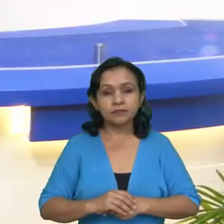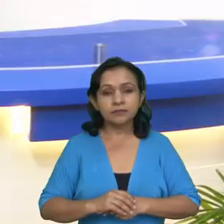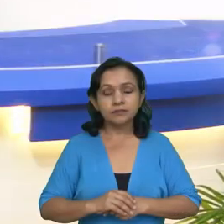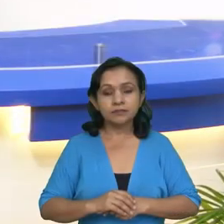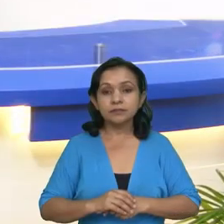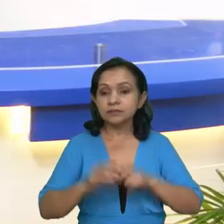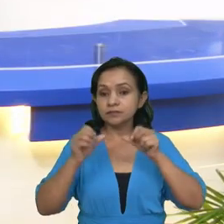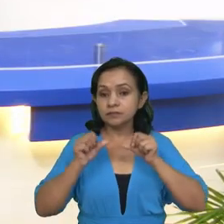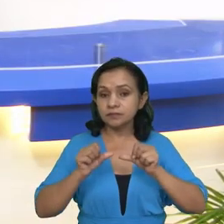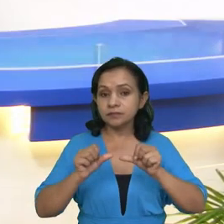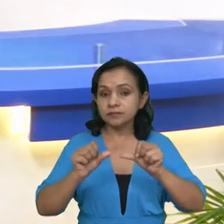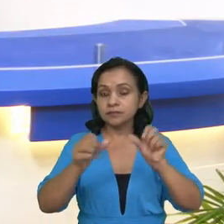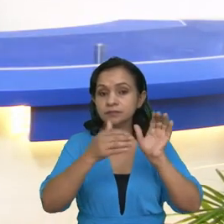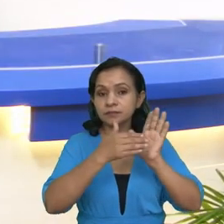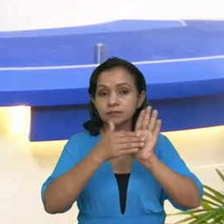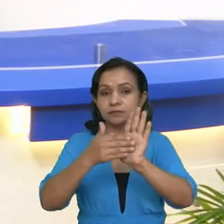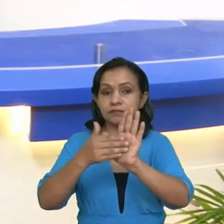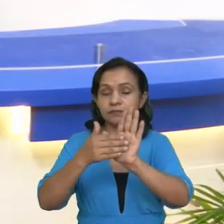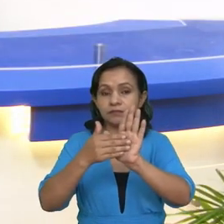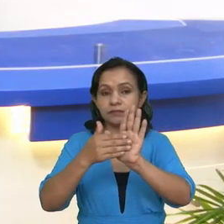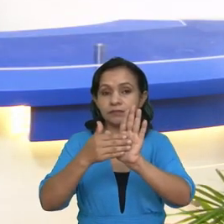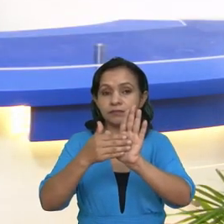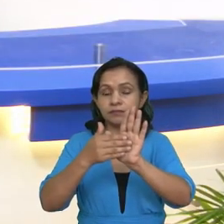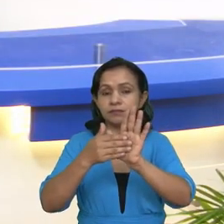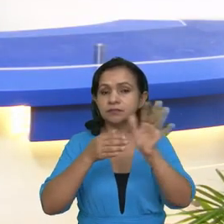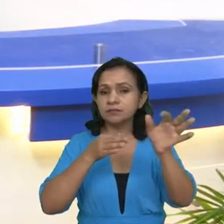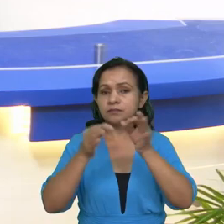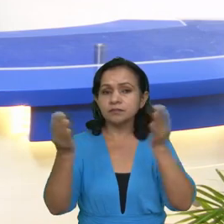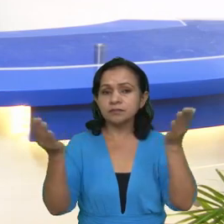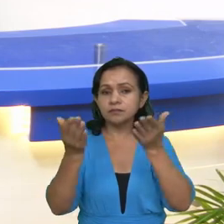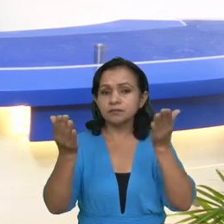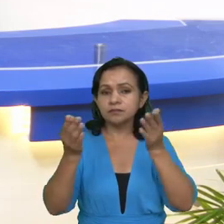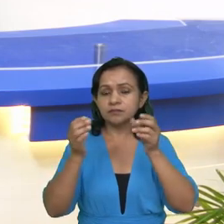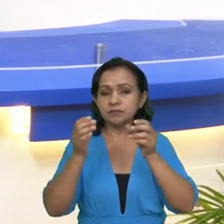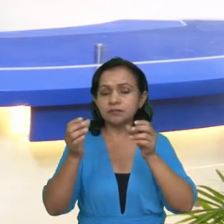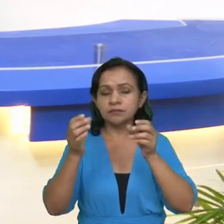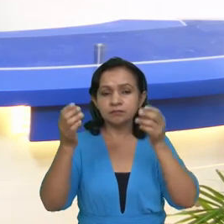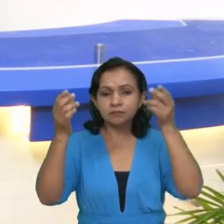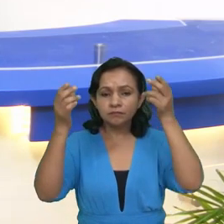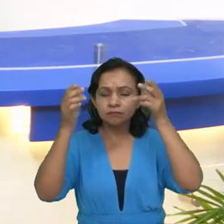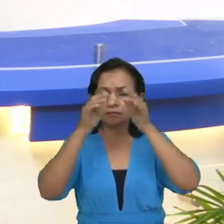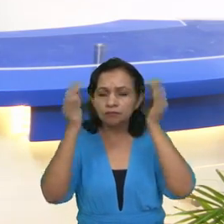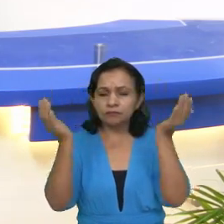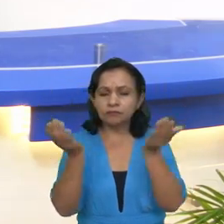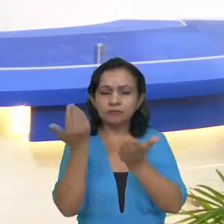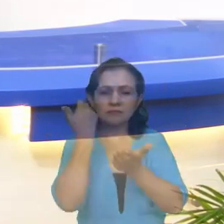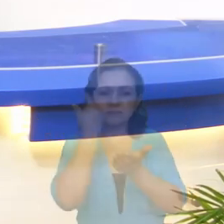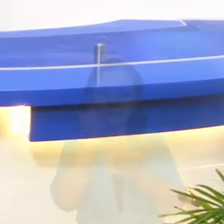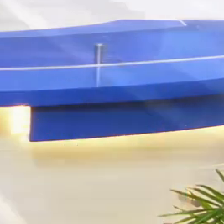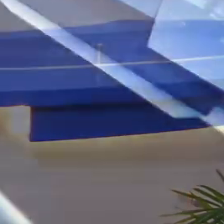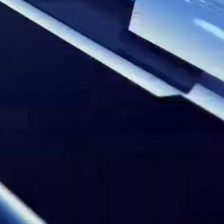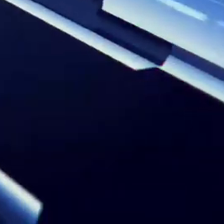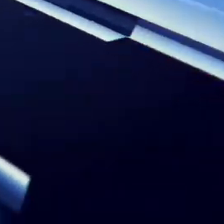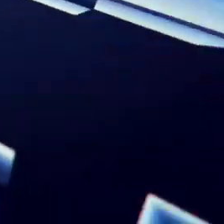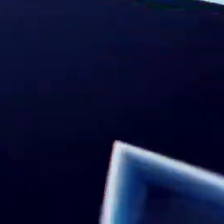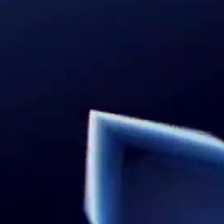a continuación les mostramos un reporte completo de cómo avanza el coronavirus en el mundo veamos